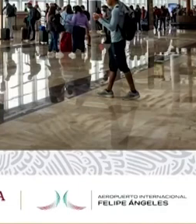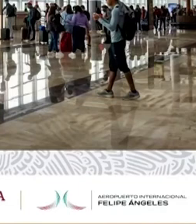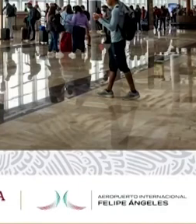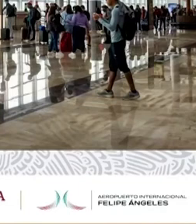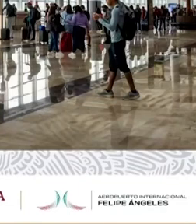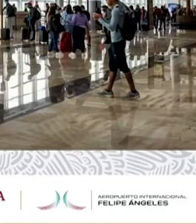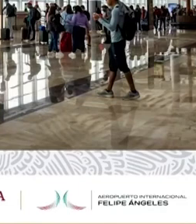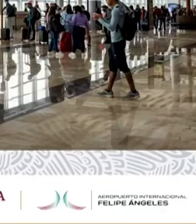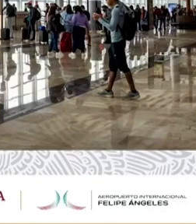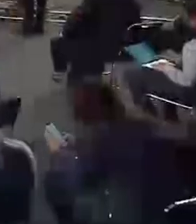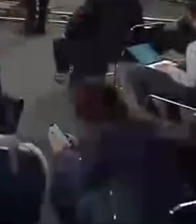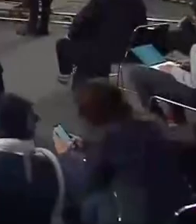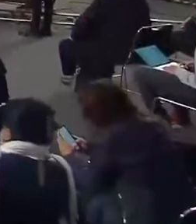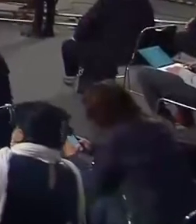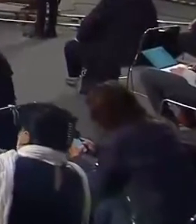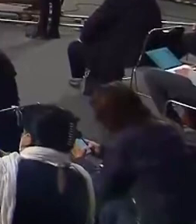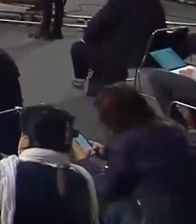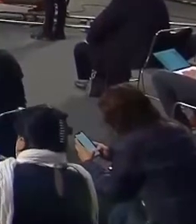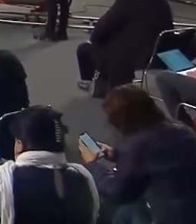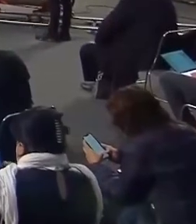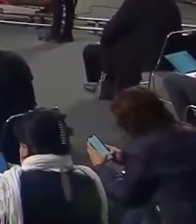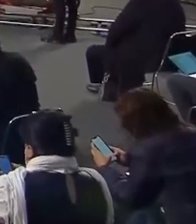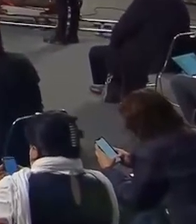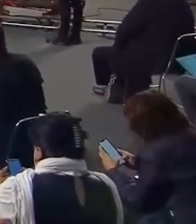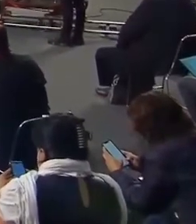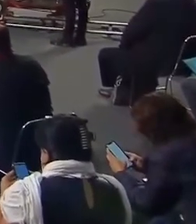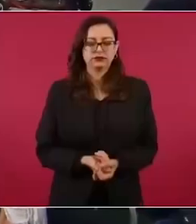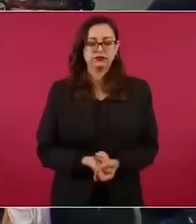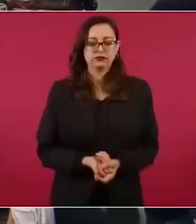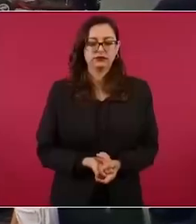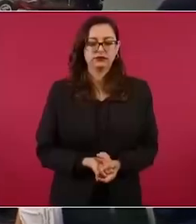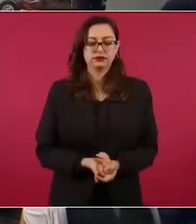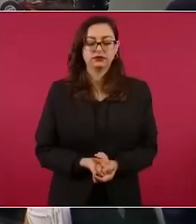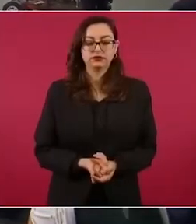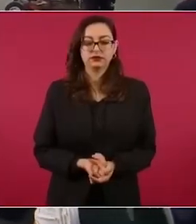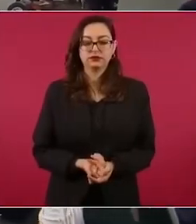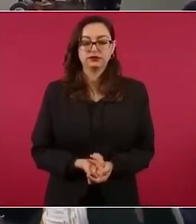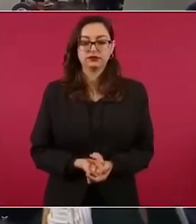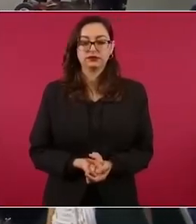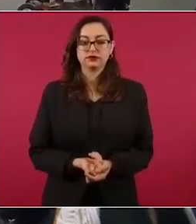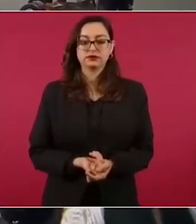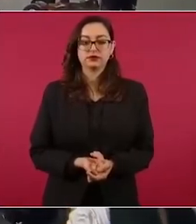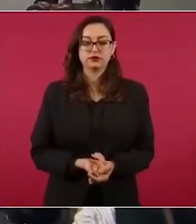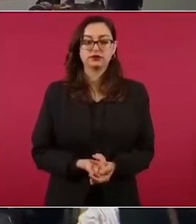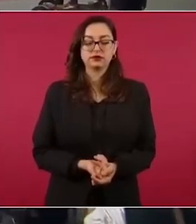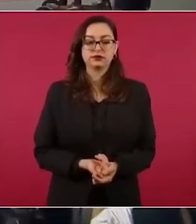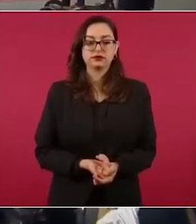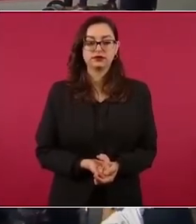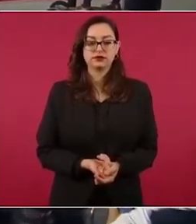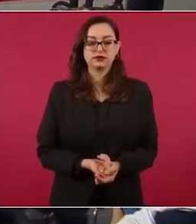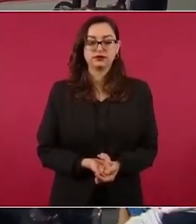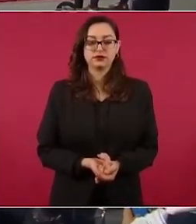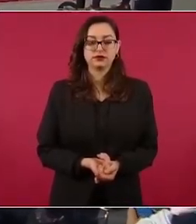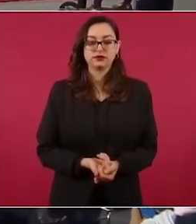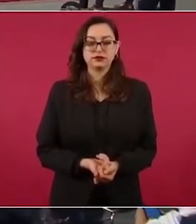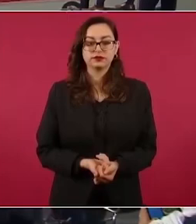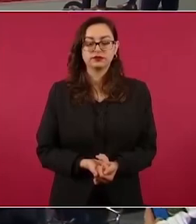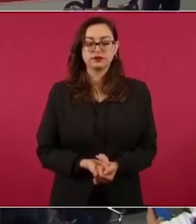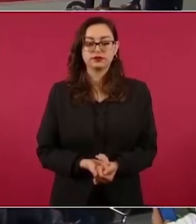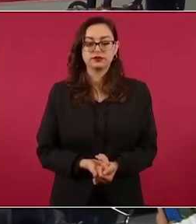Es como agarrar a los conservadores de venida, siempre.